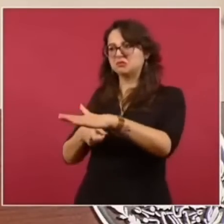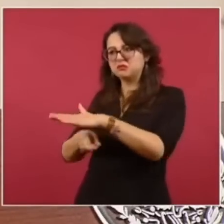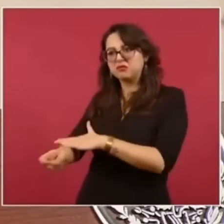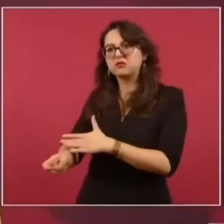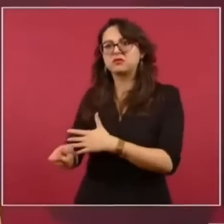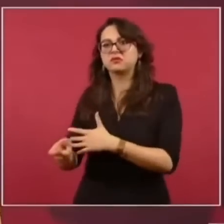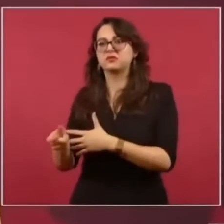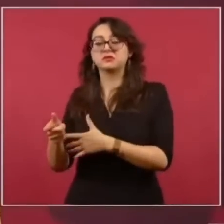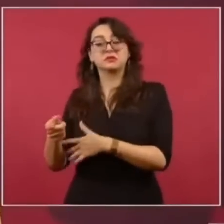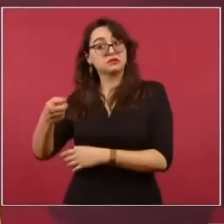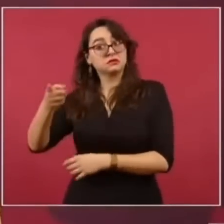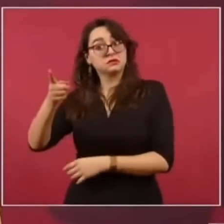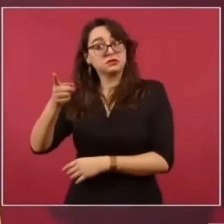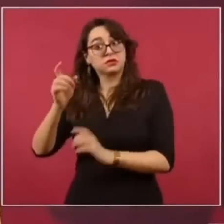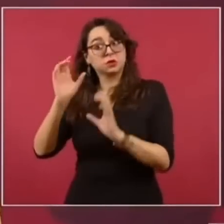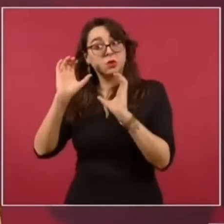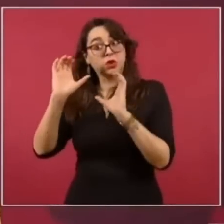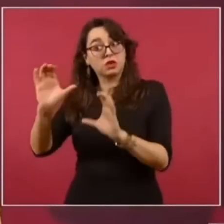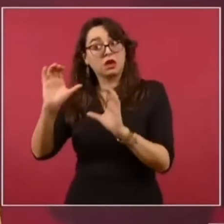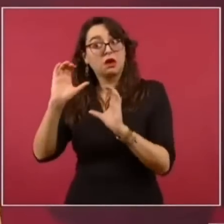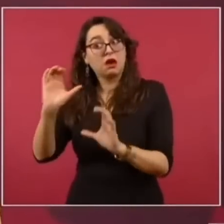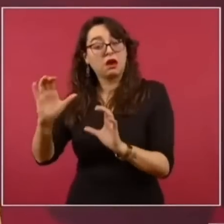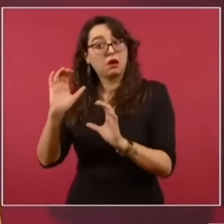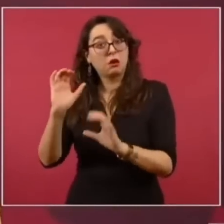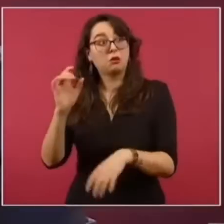por el miedo,